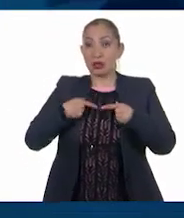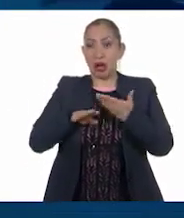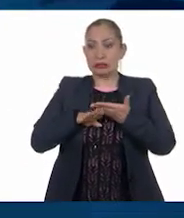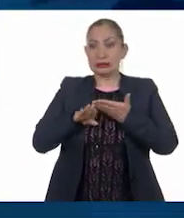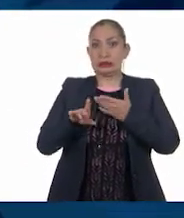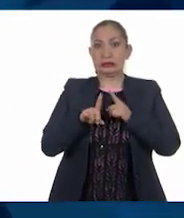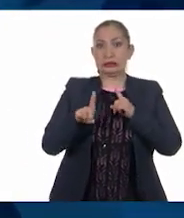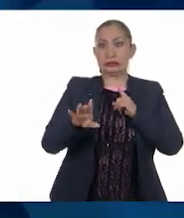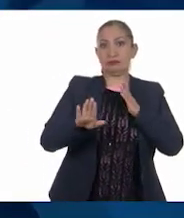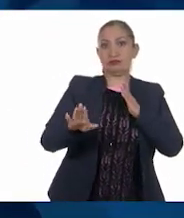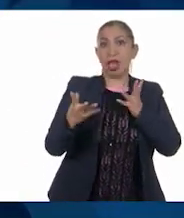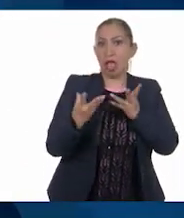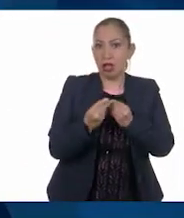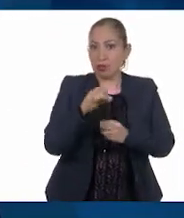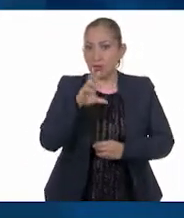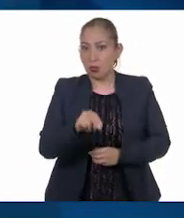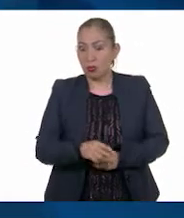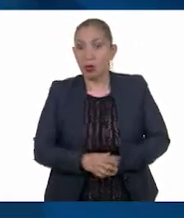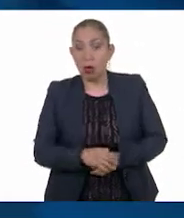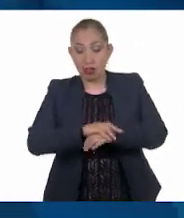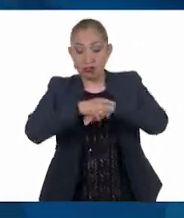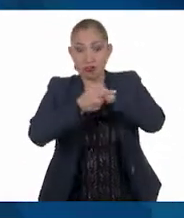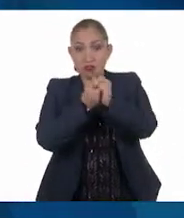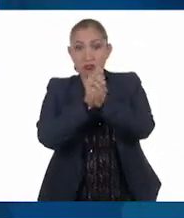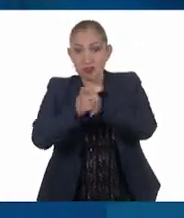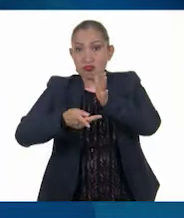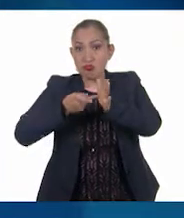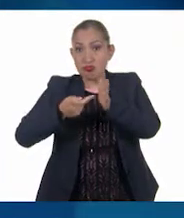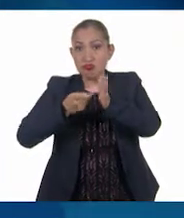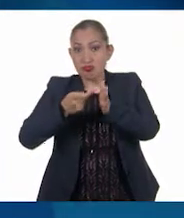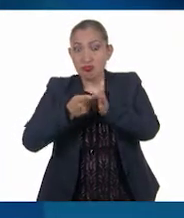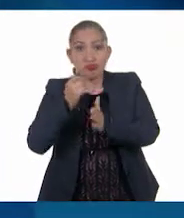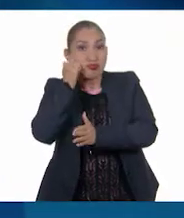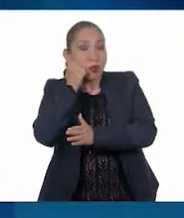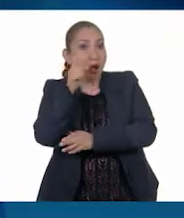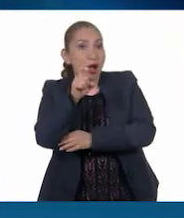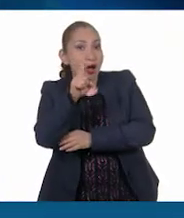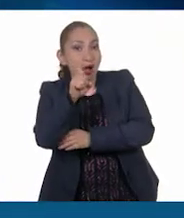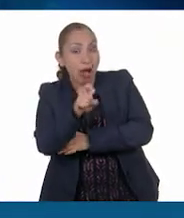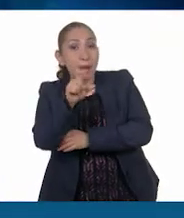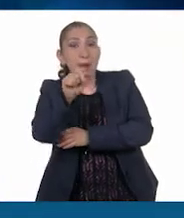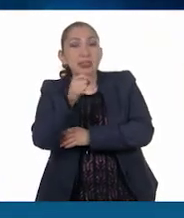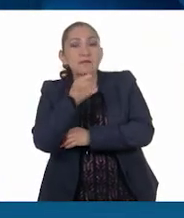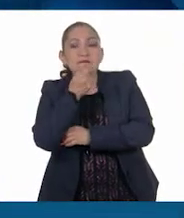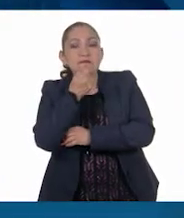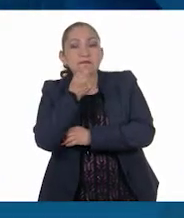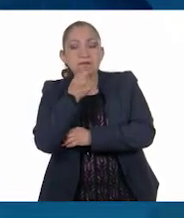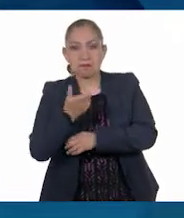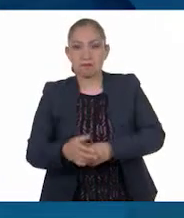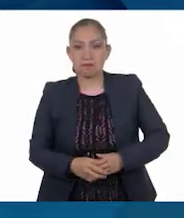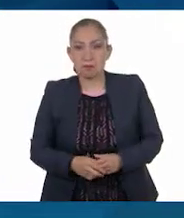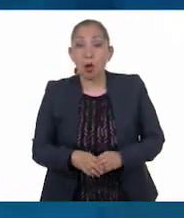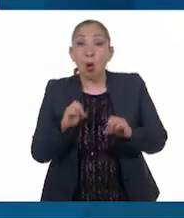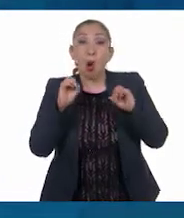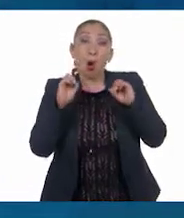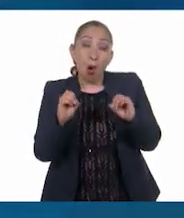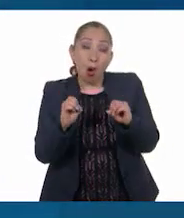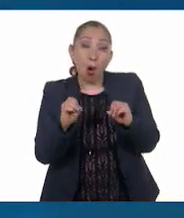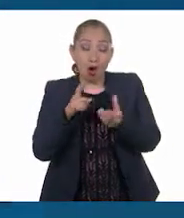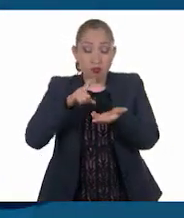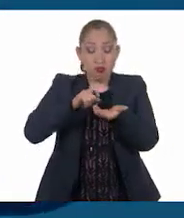distancia. Lávate las manos muy seguido con agua y jabón por lo menos durante 20 segundos. O